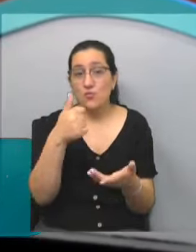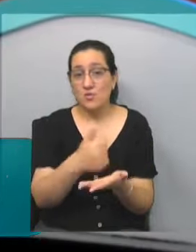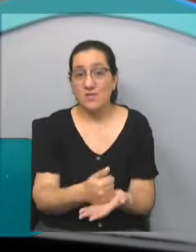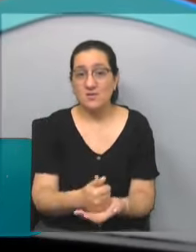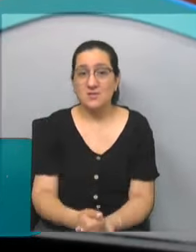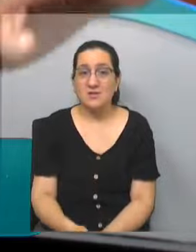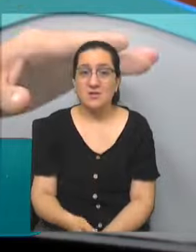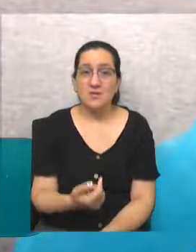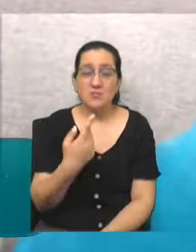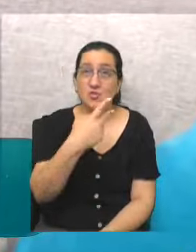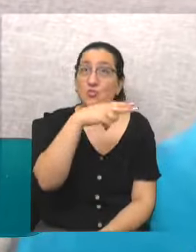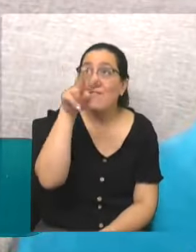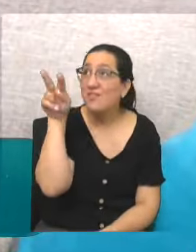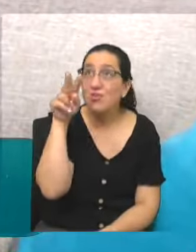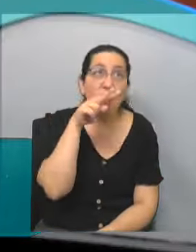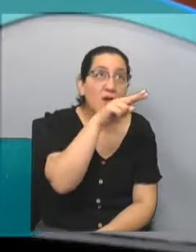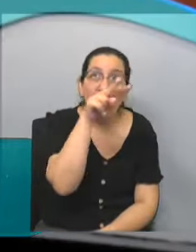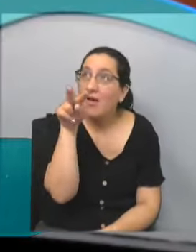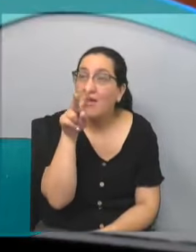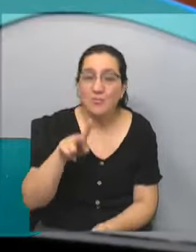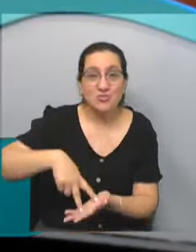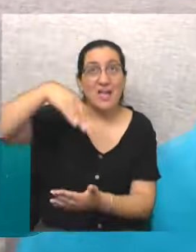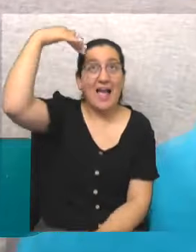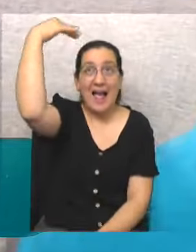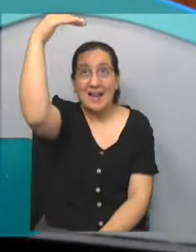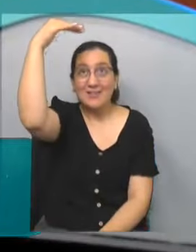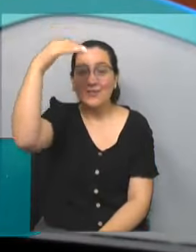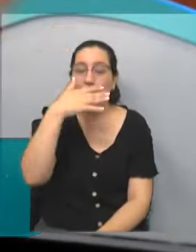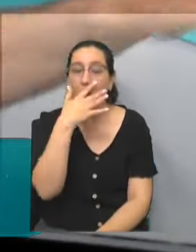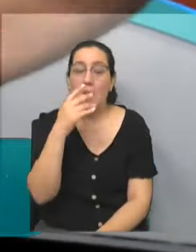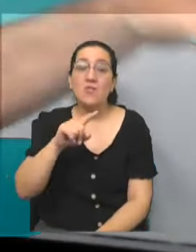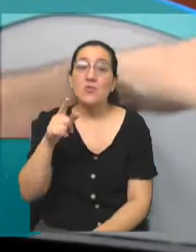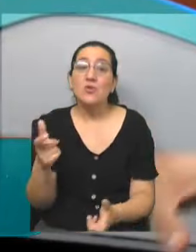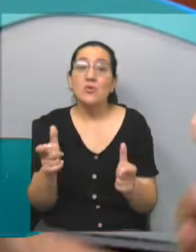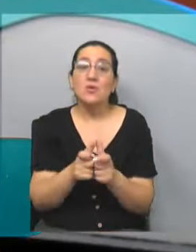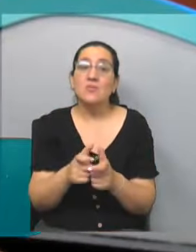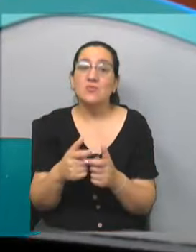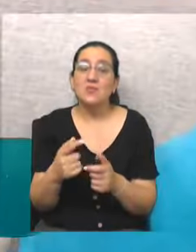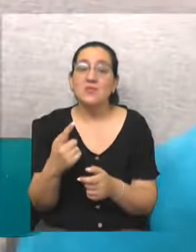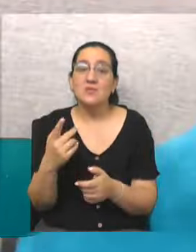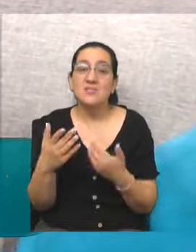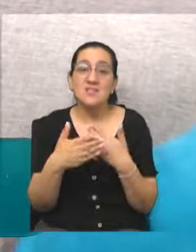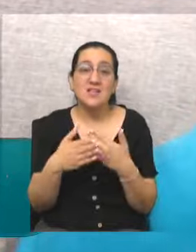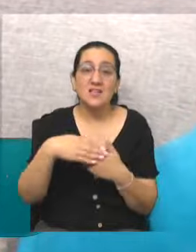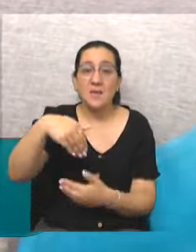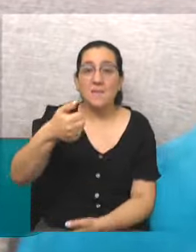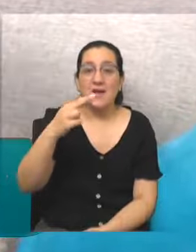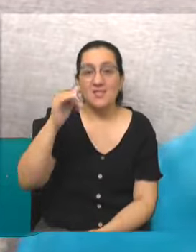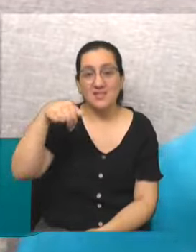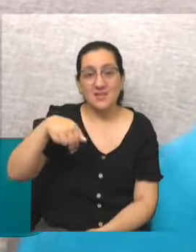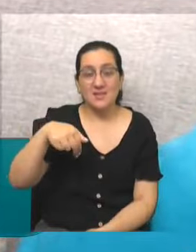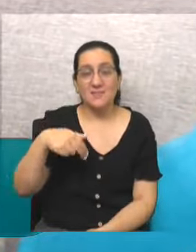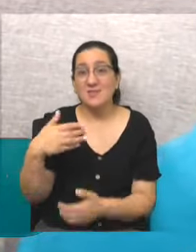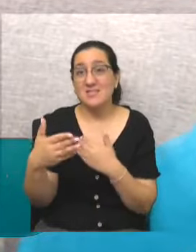visto. Claro. Entonces, es esa fe... Sí. ¿Dónde nos juntamos? Y al lado de Martín. De Martín para allá. Claro.